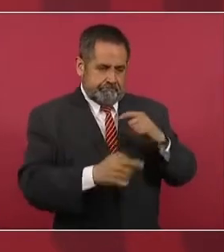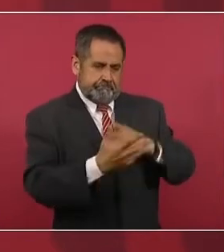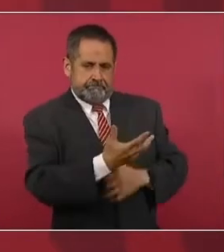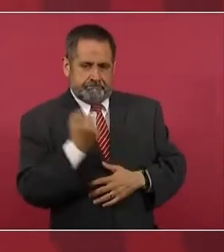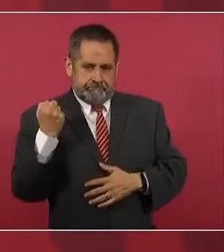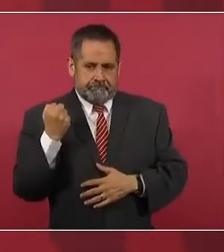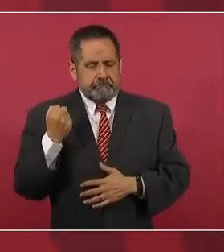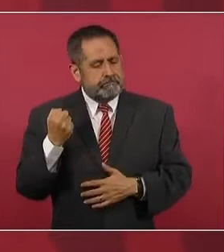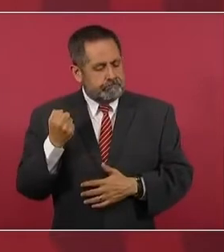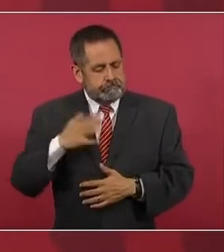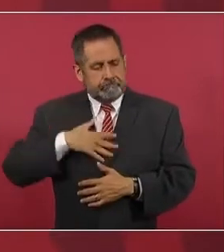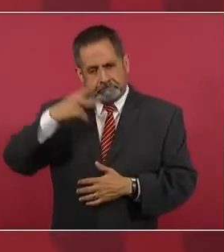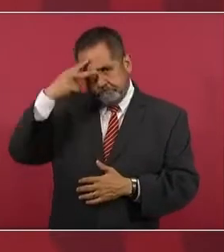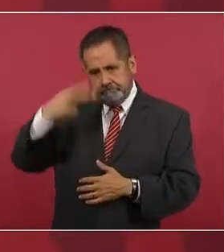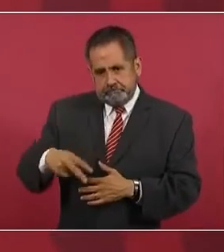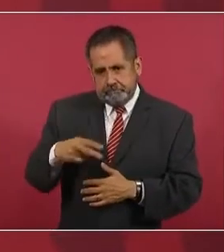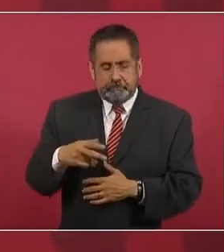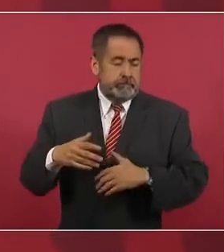Y es